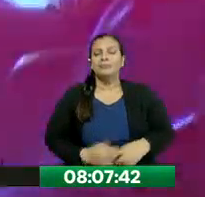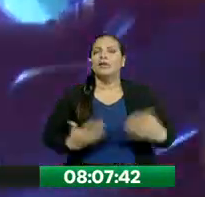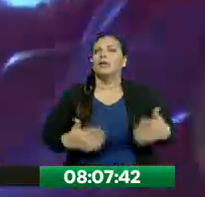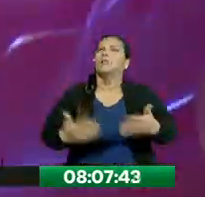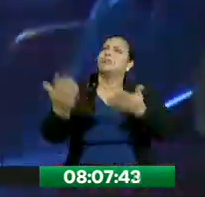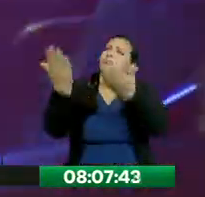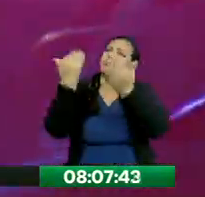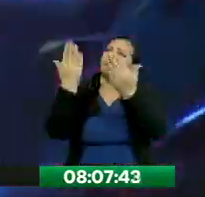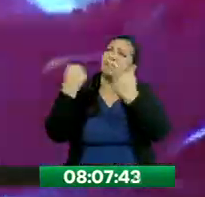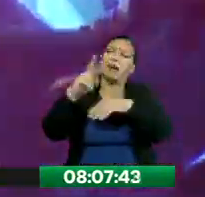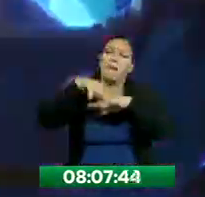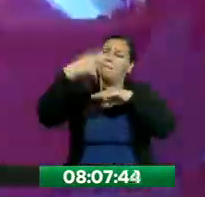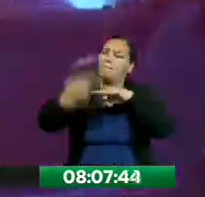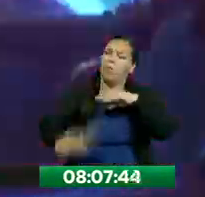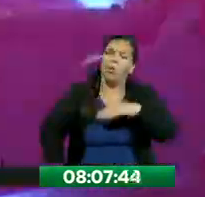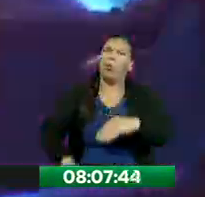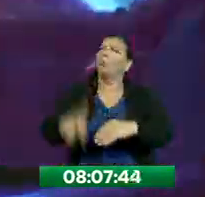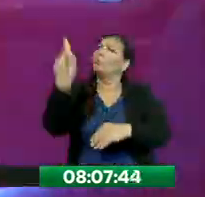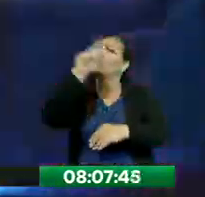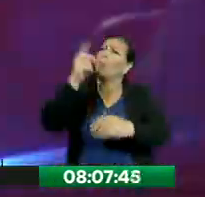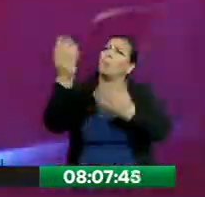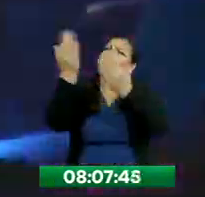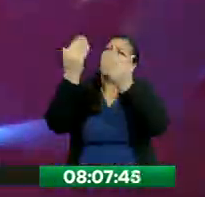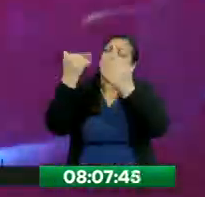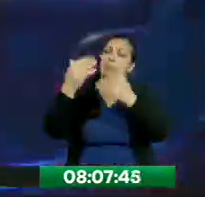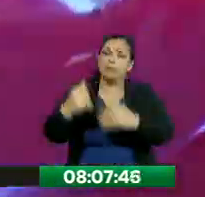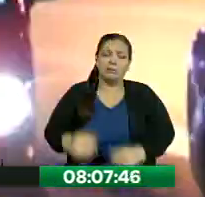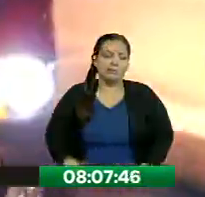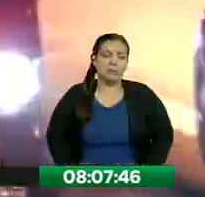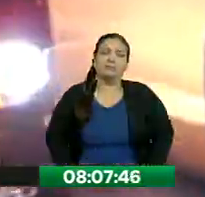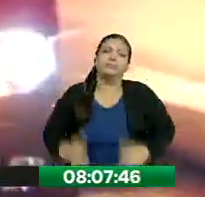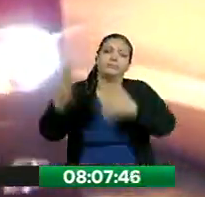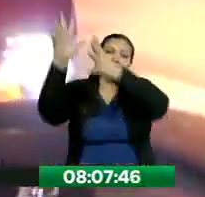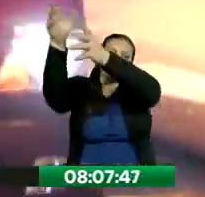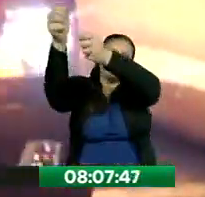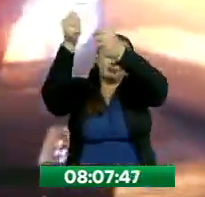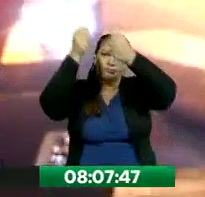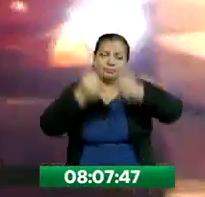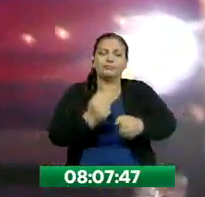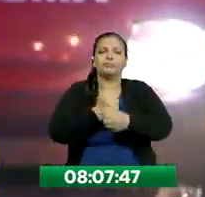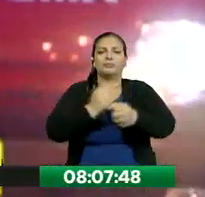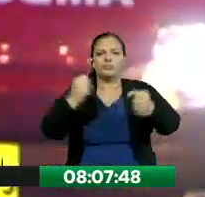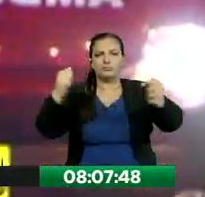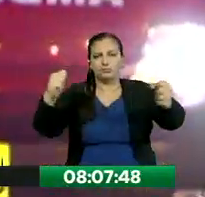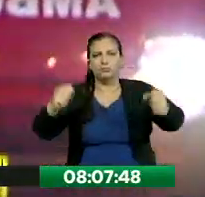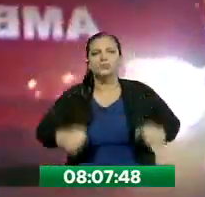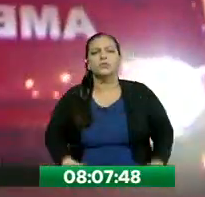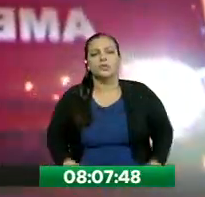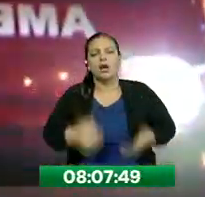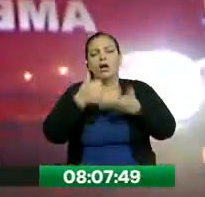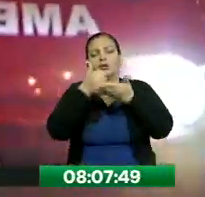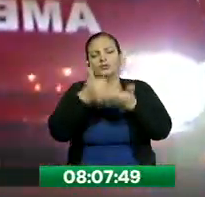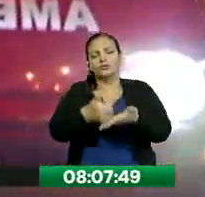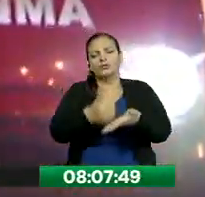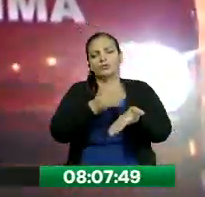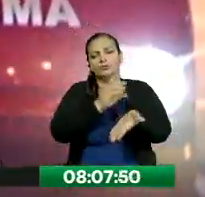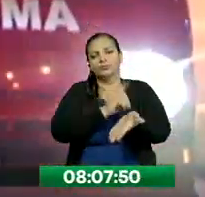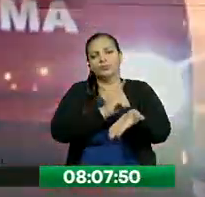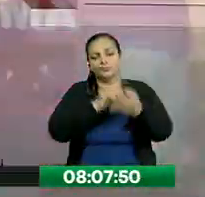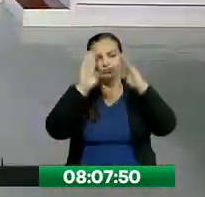médico, donde recibió la respectiva atención. Informó Carlos Julio Gurumendi.